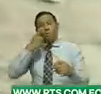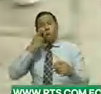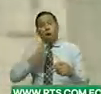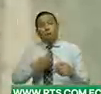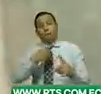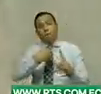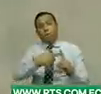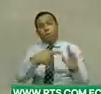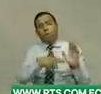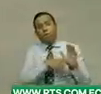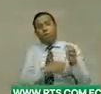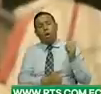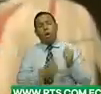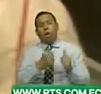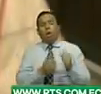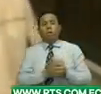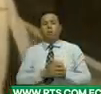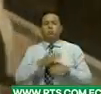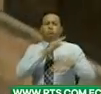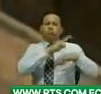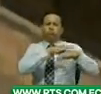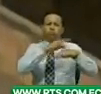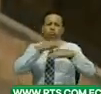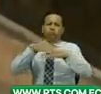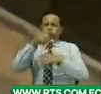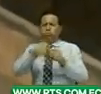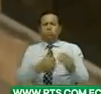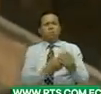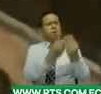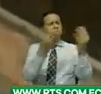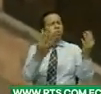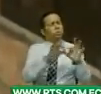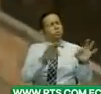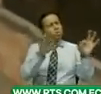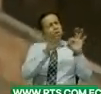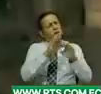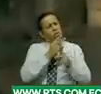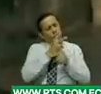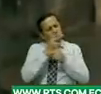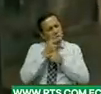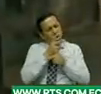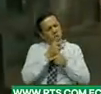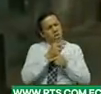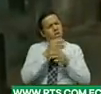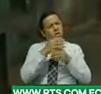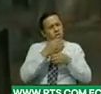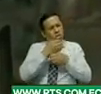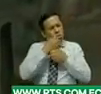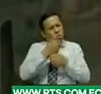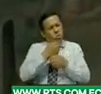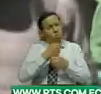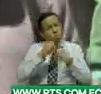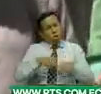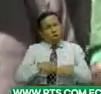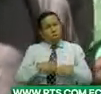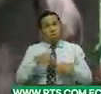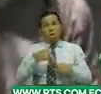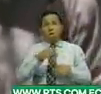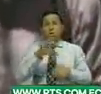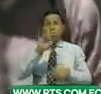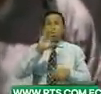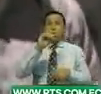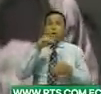a los ciudadanos a cumplir con las medidas de bioseguridad cuando la capital supera los 80.000 contagios,